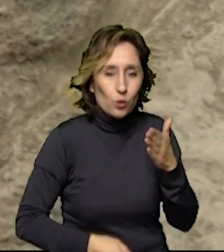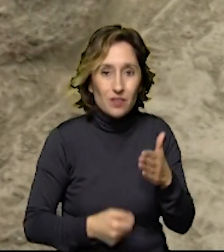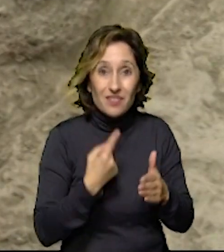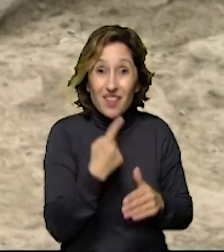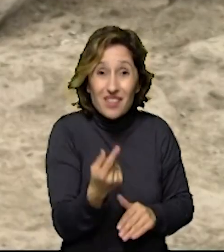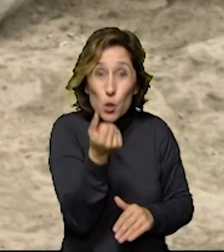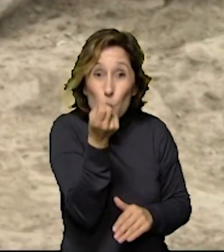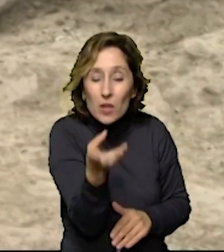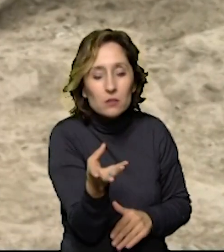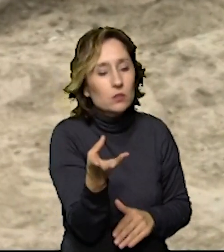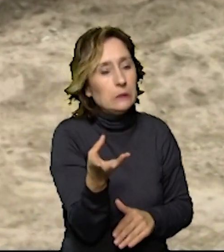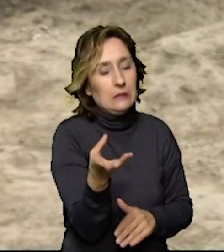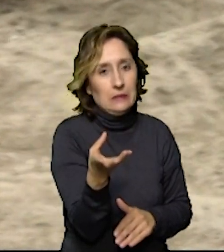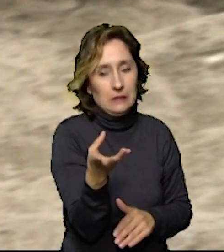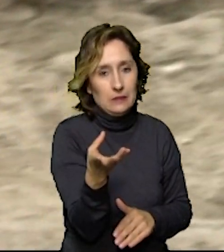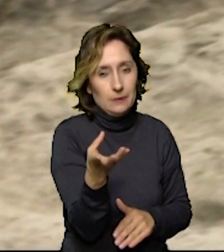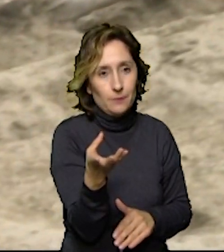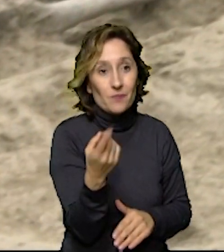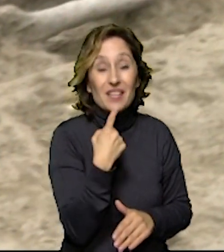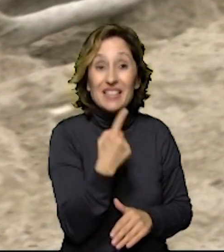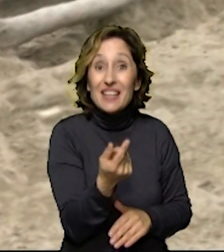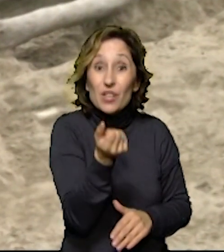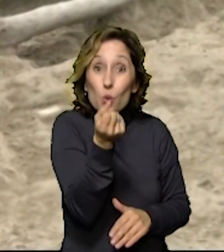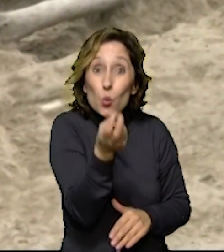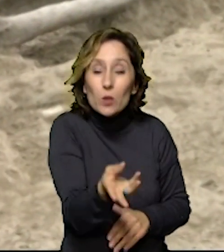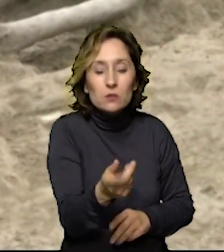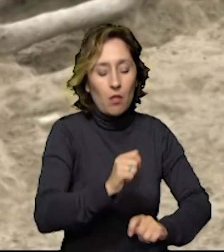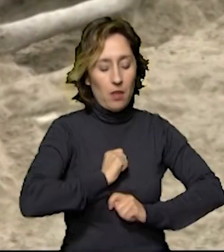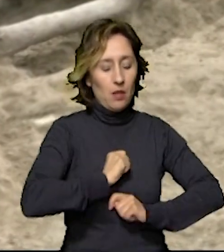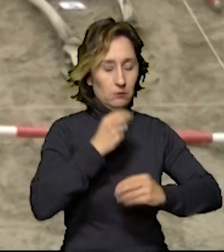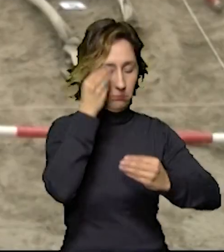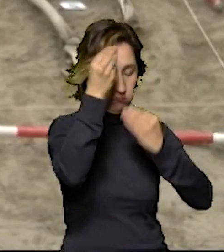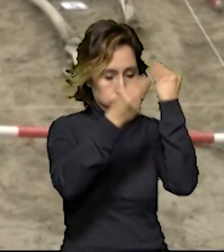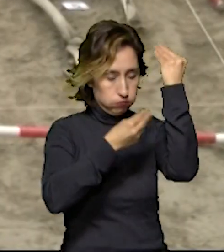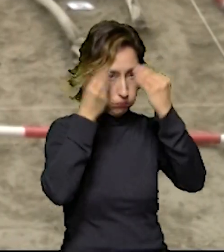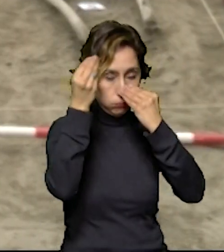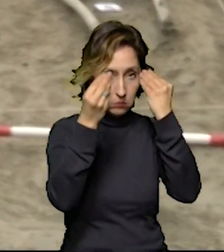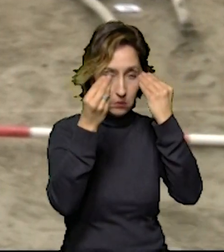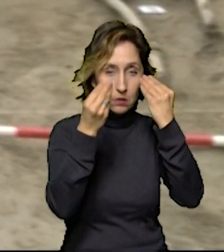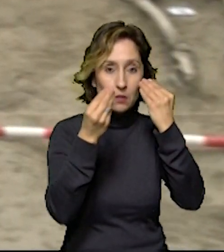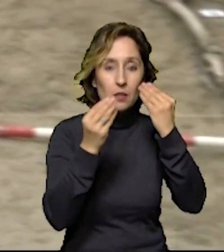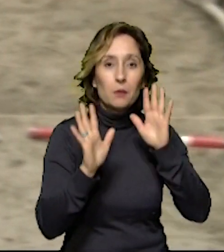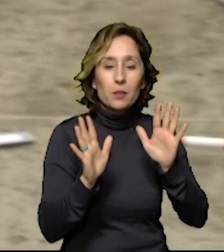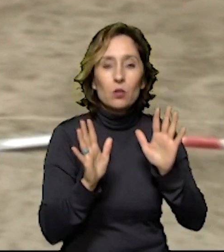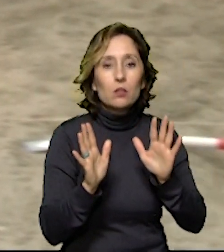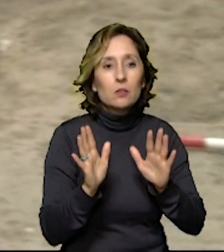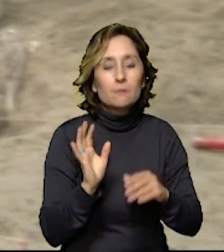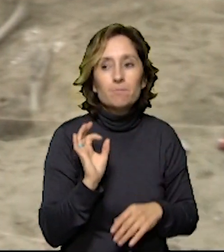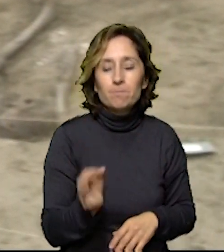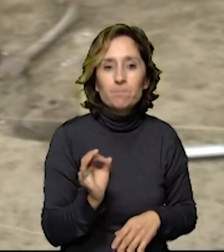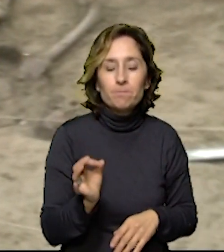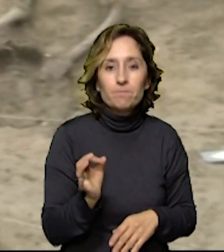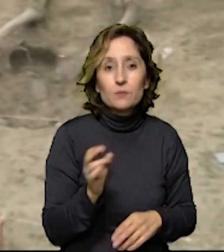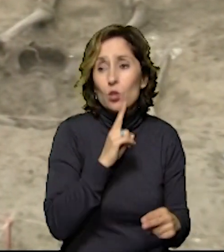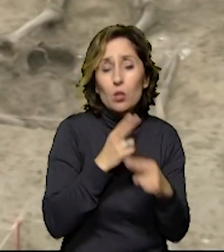dato, porque solamente decir el dato nos tiene que hacer reflexionar, pero evidentemente no hay un censo